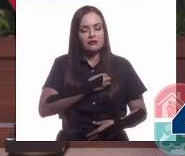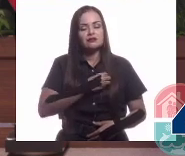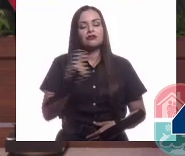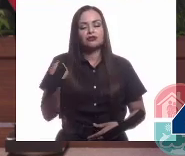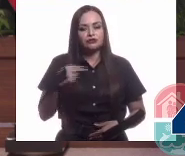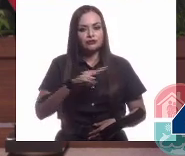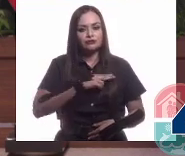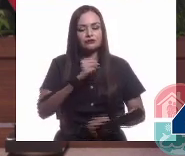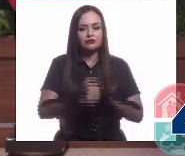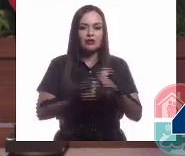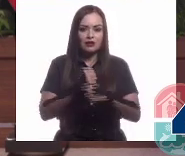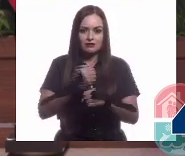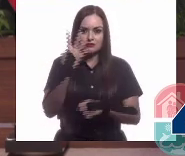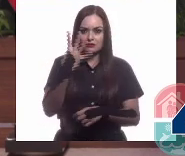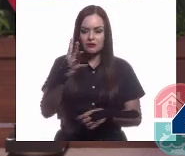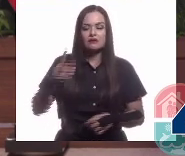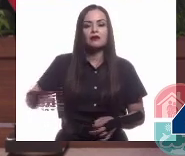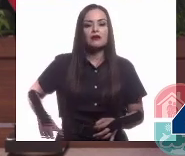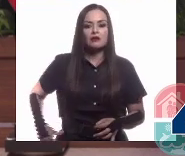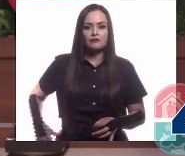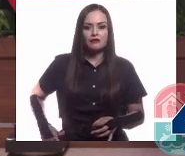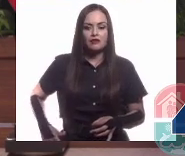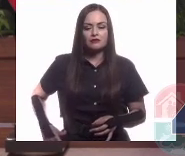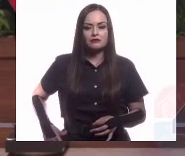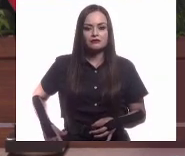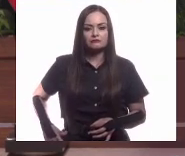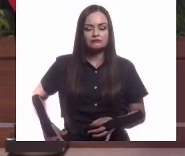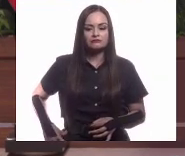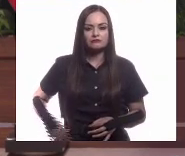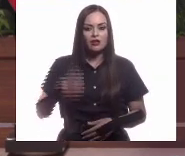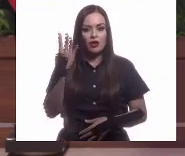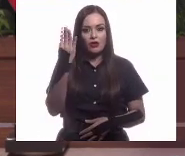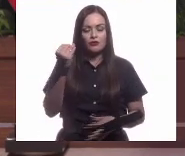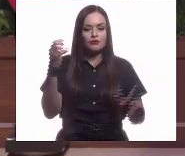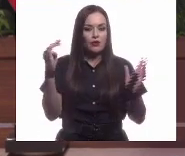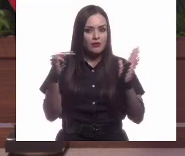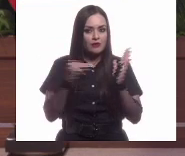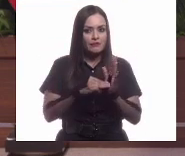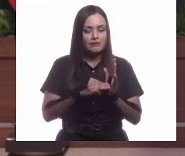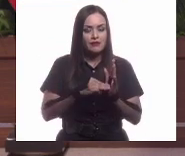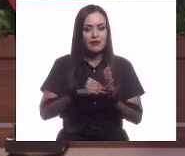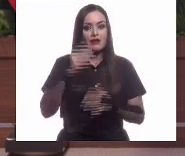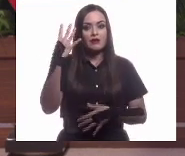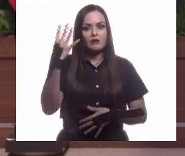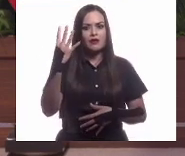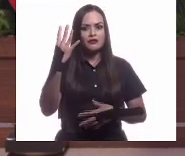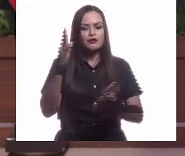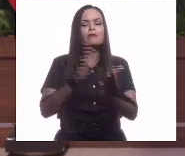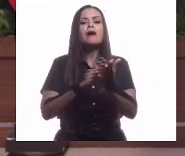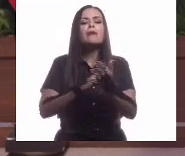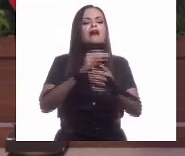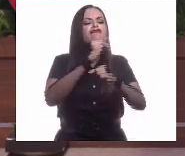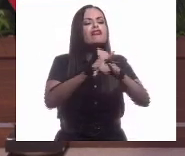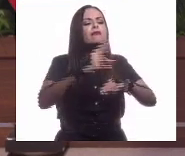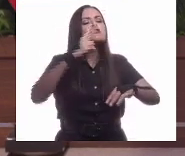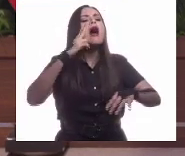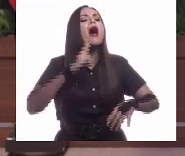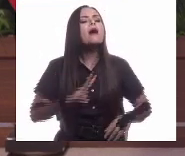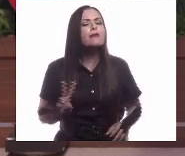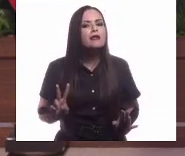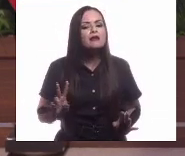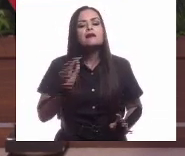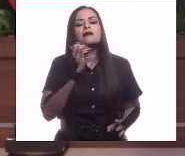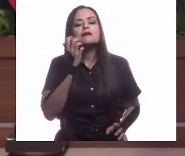En 4 años de gobierno se han recibido un total de 9,904 solicitudes de información, las cuales se han atendido